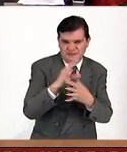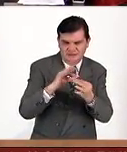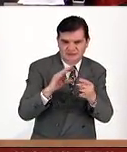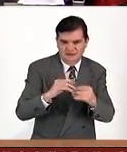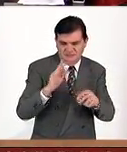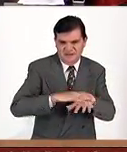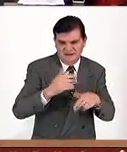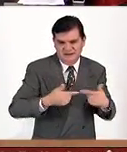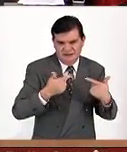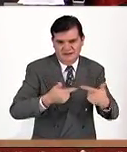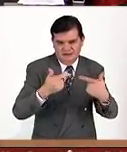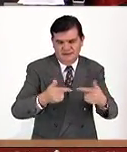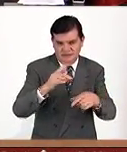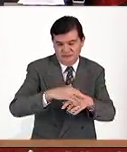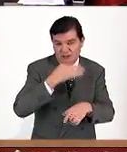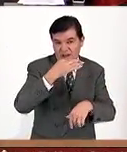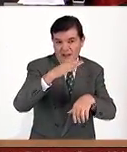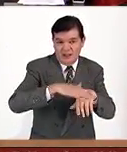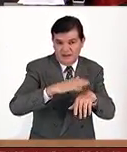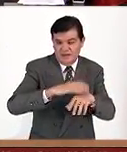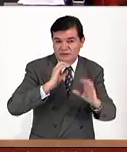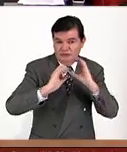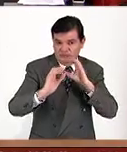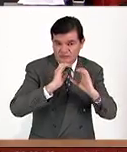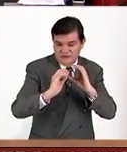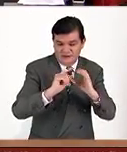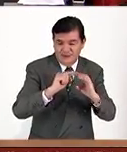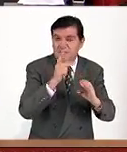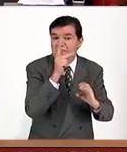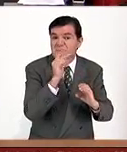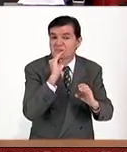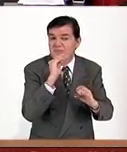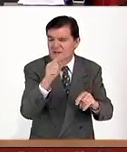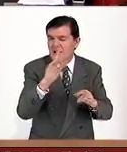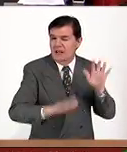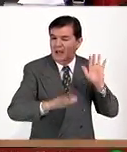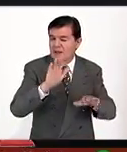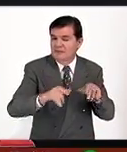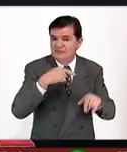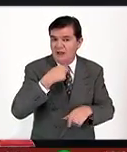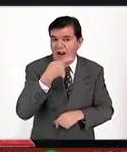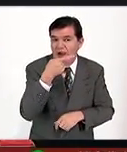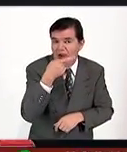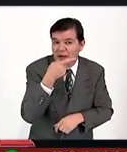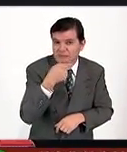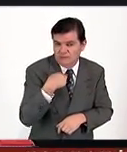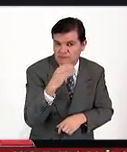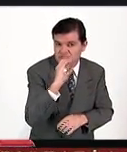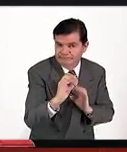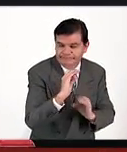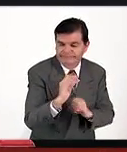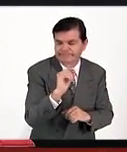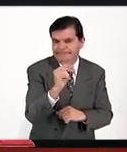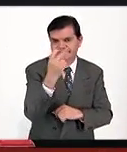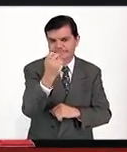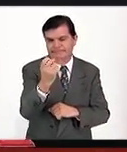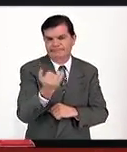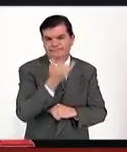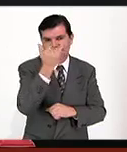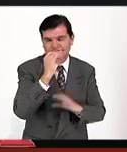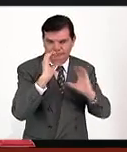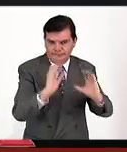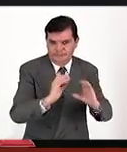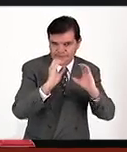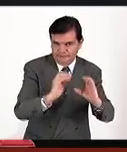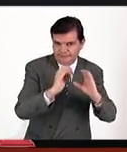distintas generaciones. Ahora, hablando de comunicación, los papás a veces creemos que por hablar estamos comunicando. Exacto. Tenemos que escuchar